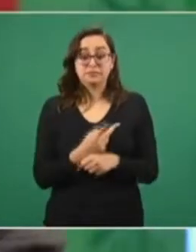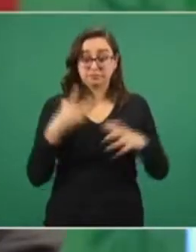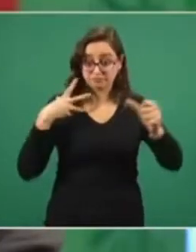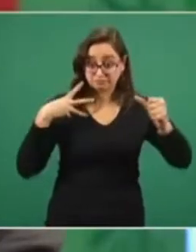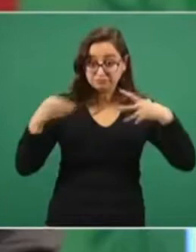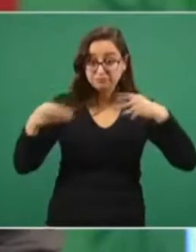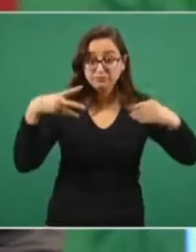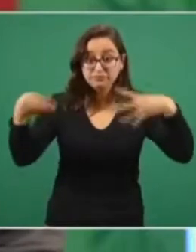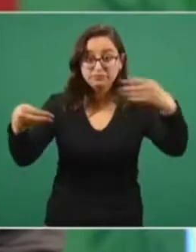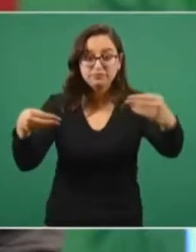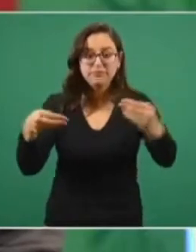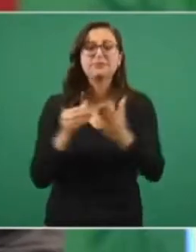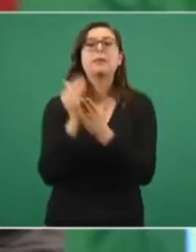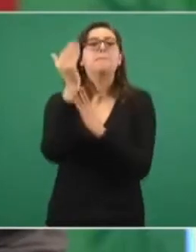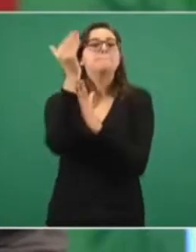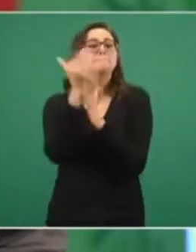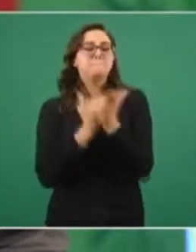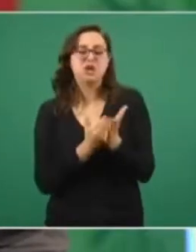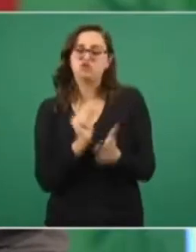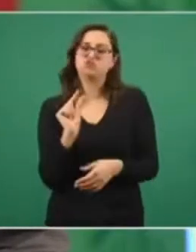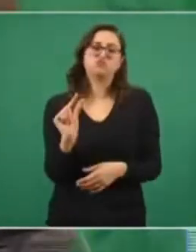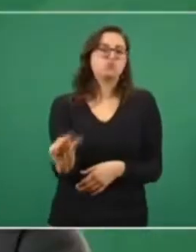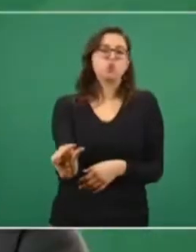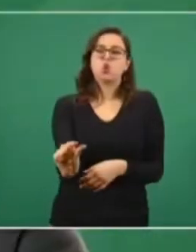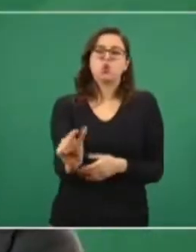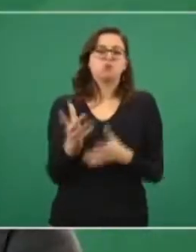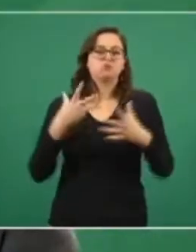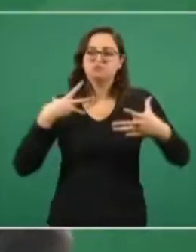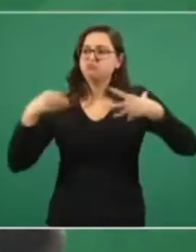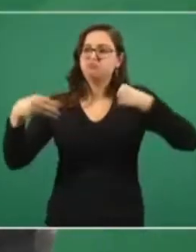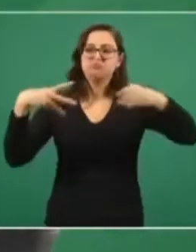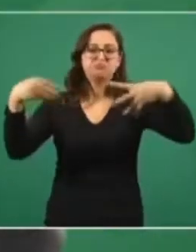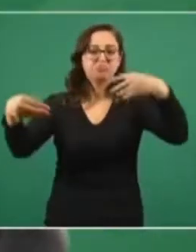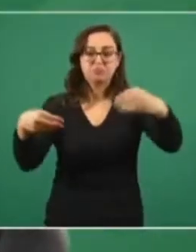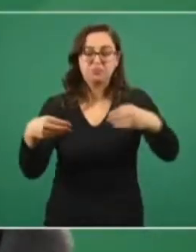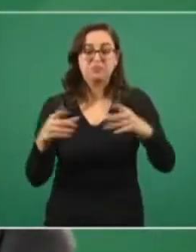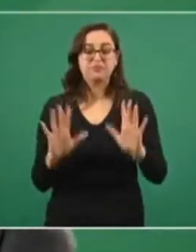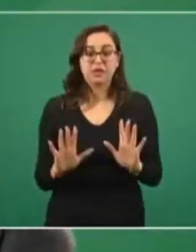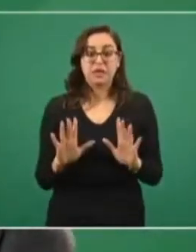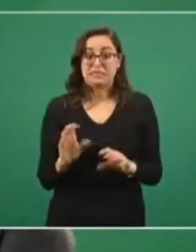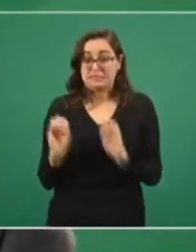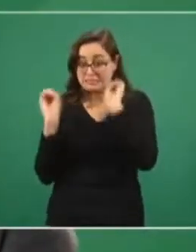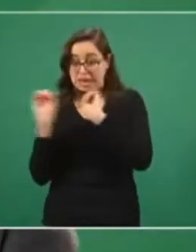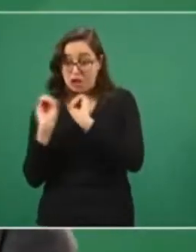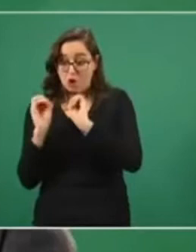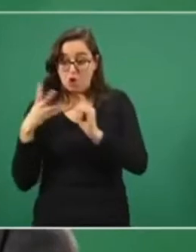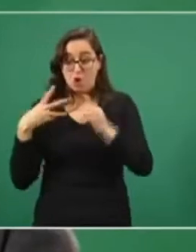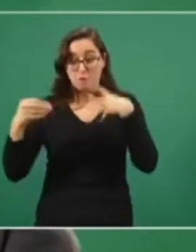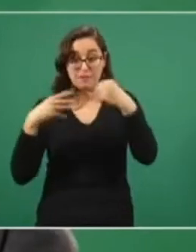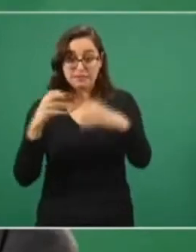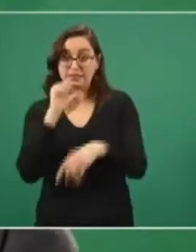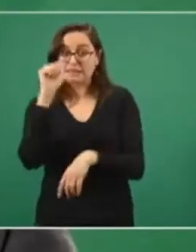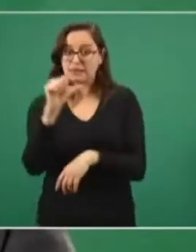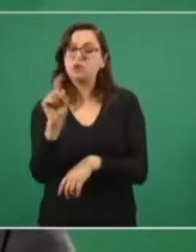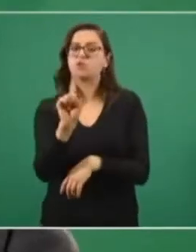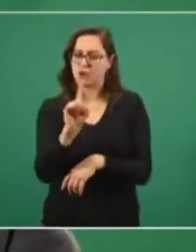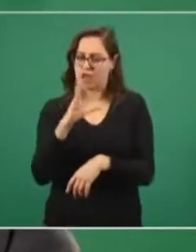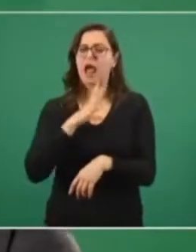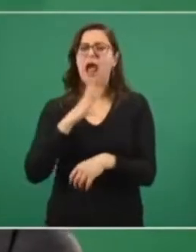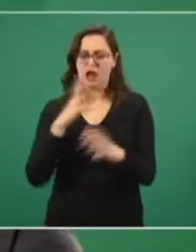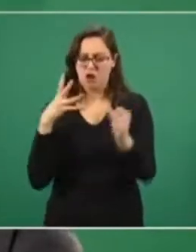menor de ser transmisoras del virus. No que sean completamente sin importancia, pero